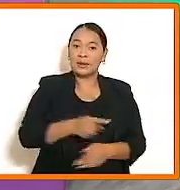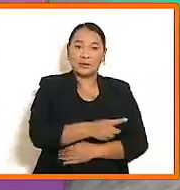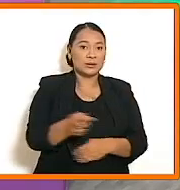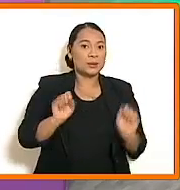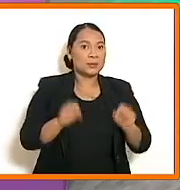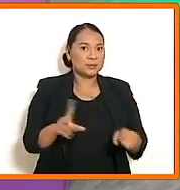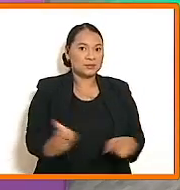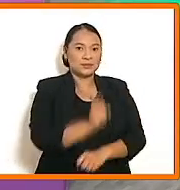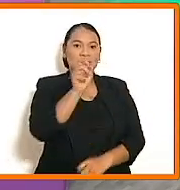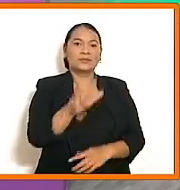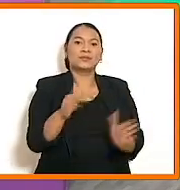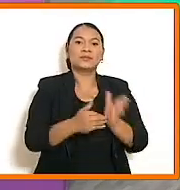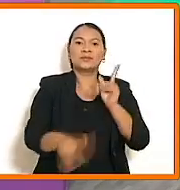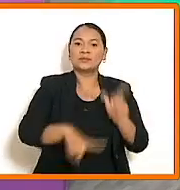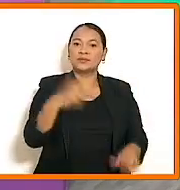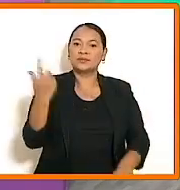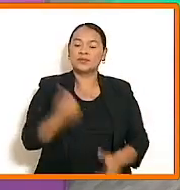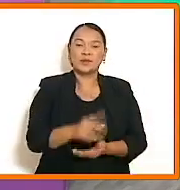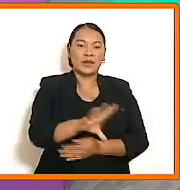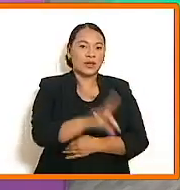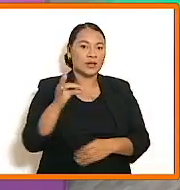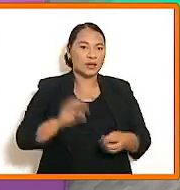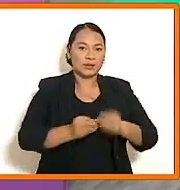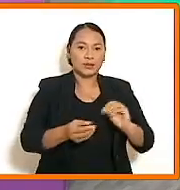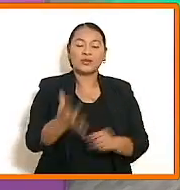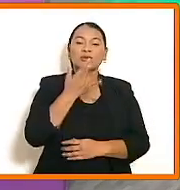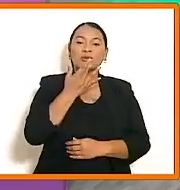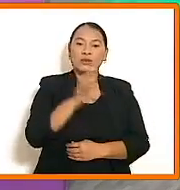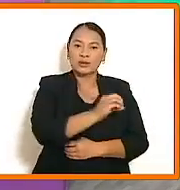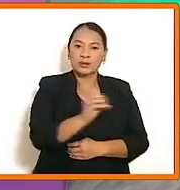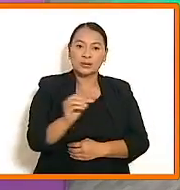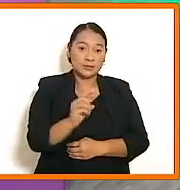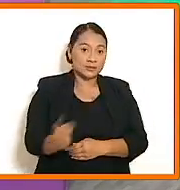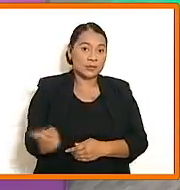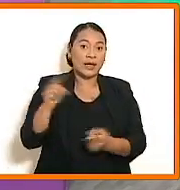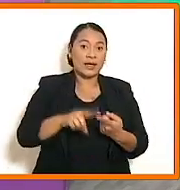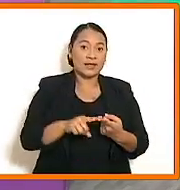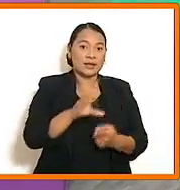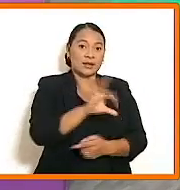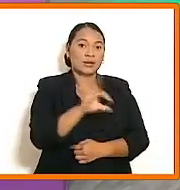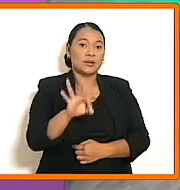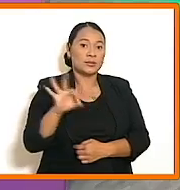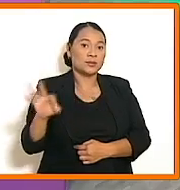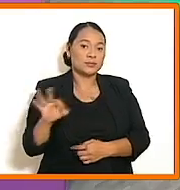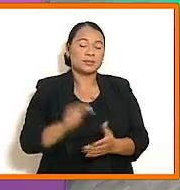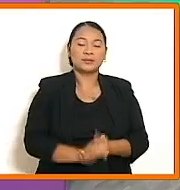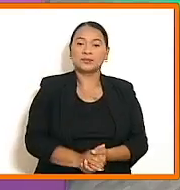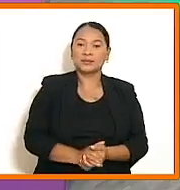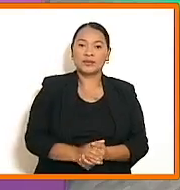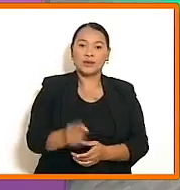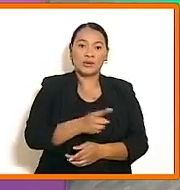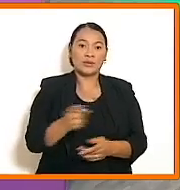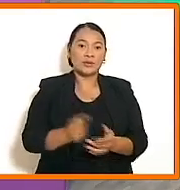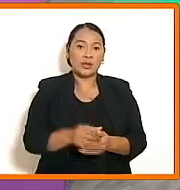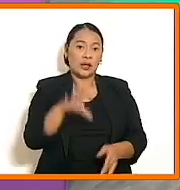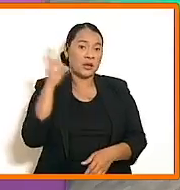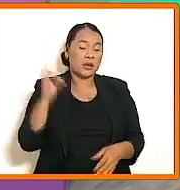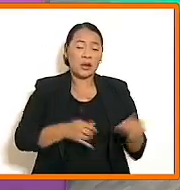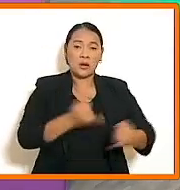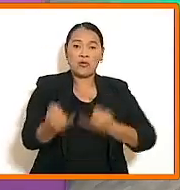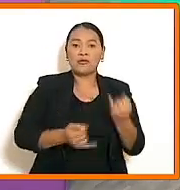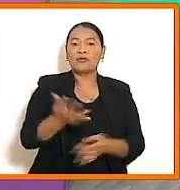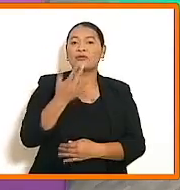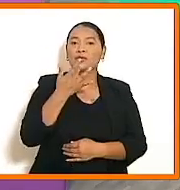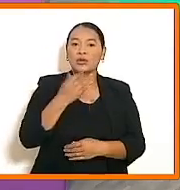3.000 lempiras, eligiendo tu número favorito del 000 al 999 y optando por tu jugada, ya sea de Mixia